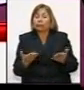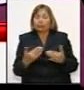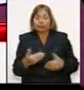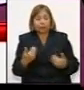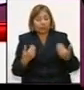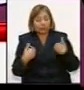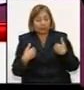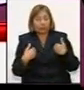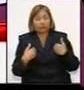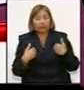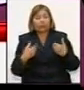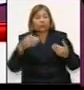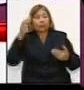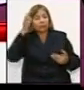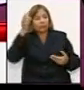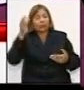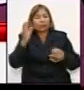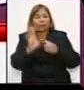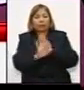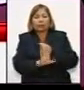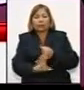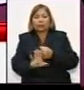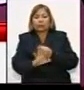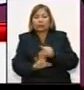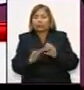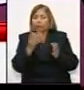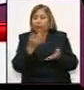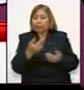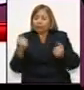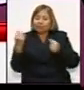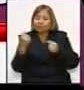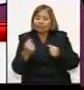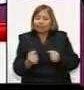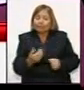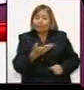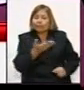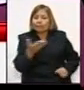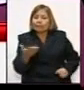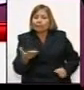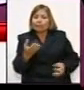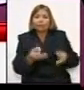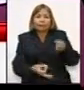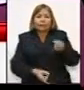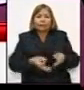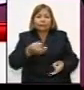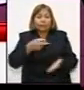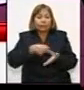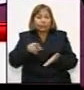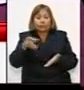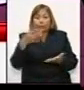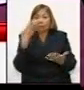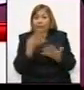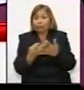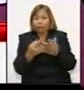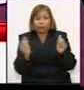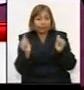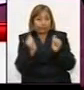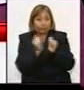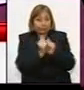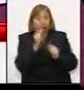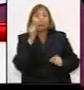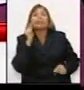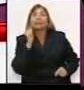debemos tener un mecanismo de protección que impida que esos poderes, como el Poder Judicial, que te puede mandar a la cárcel, esa es